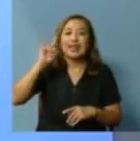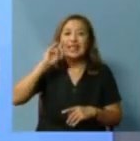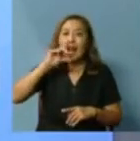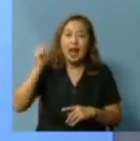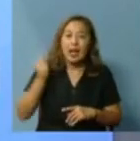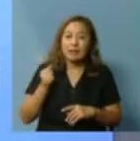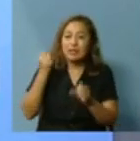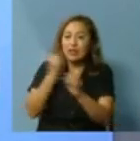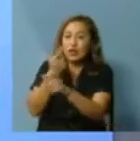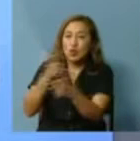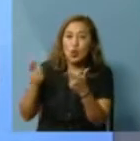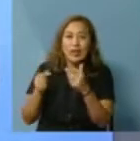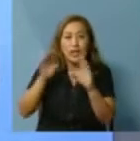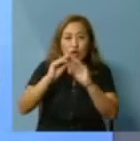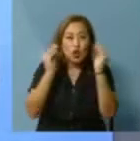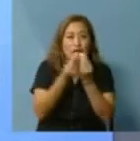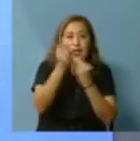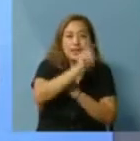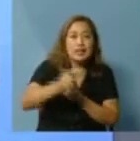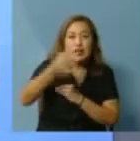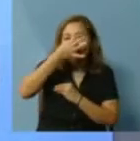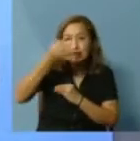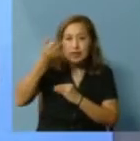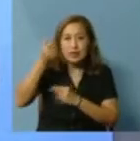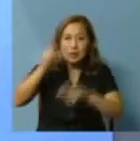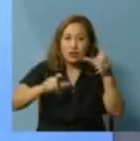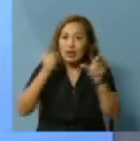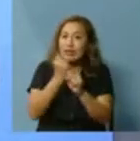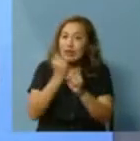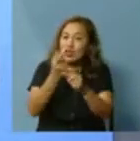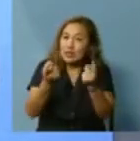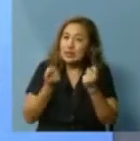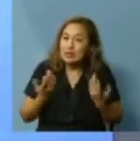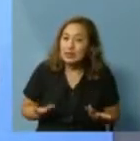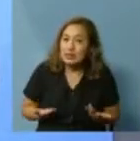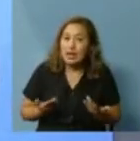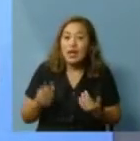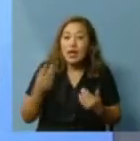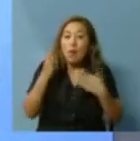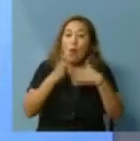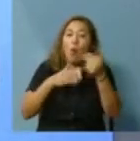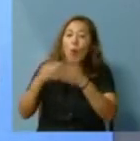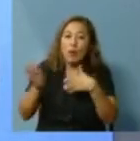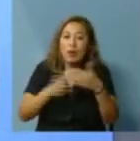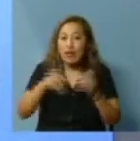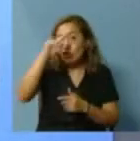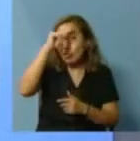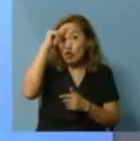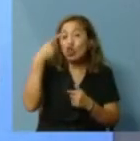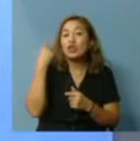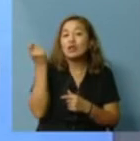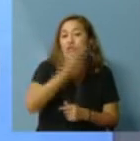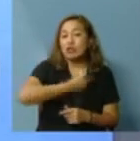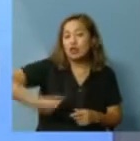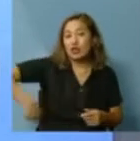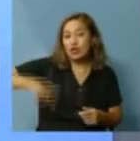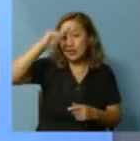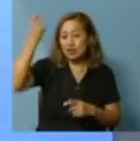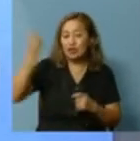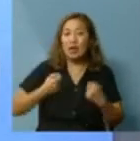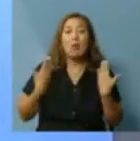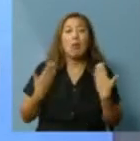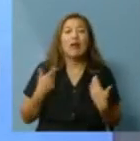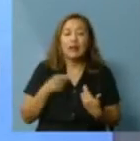que eran 126 trabajadores hemos hablado a nivel nacional para garantizar